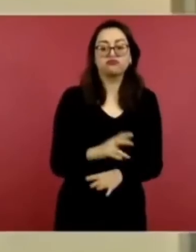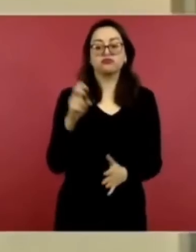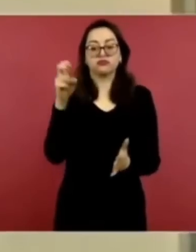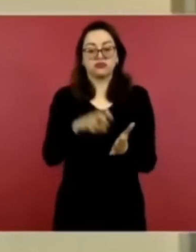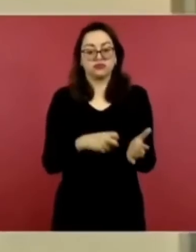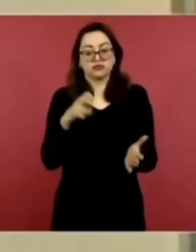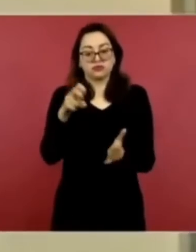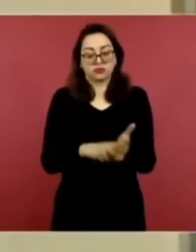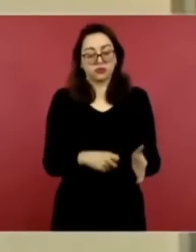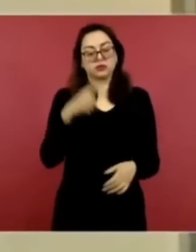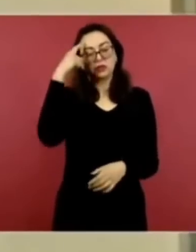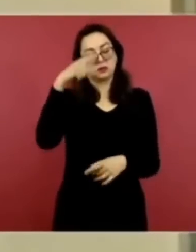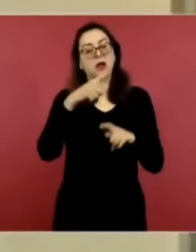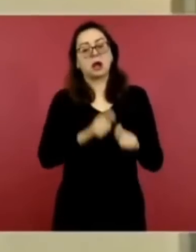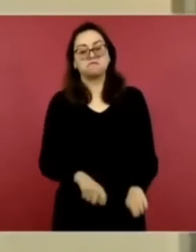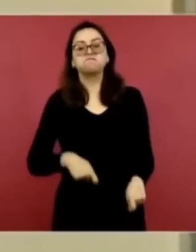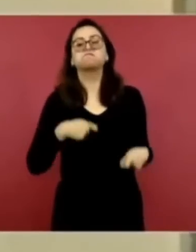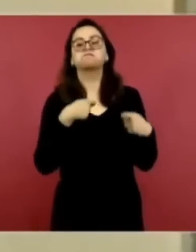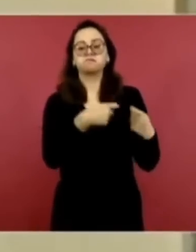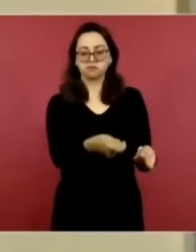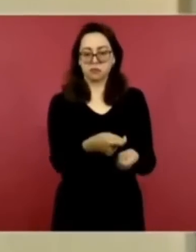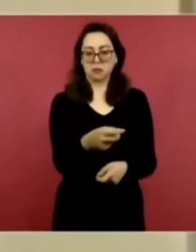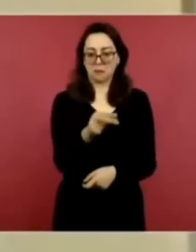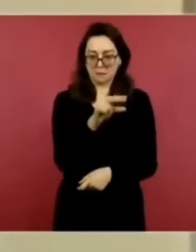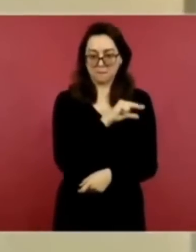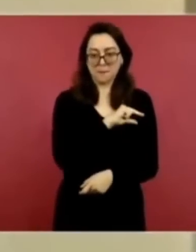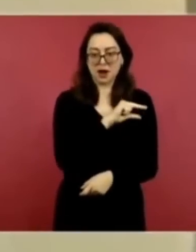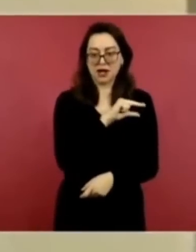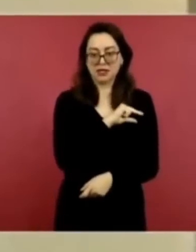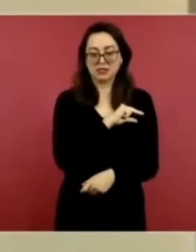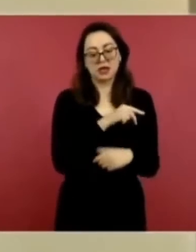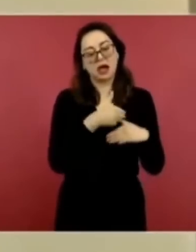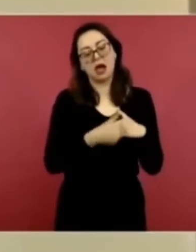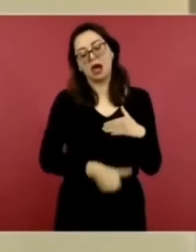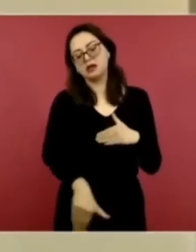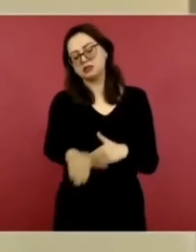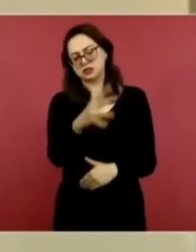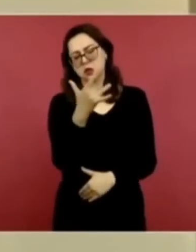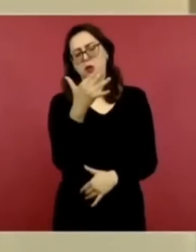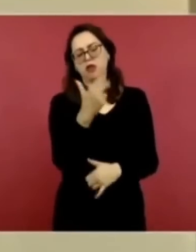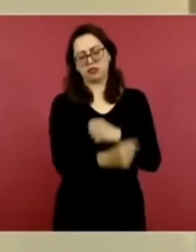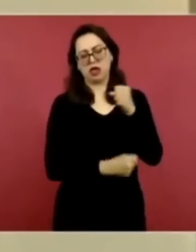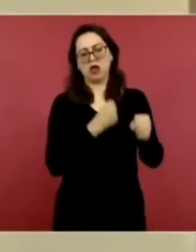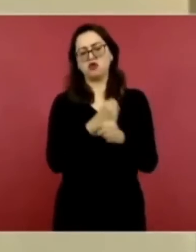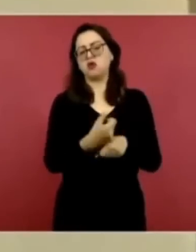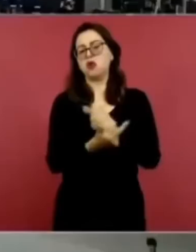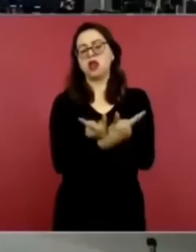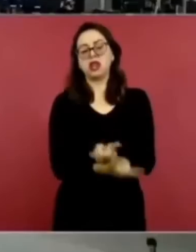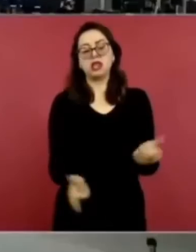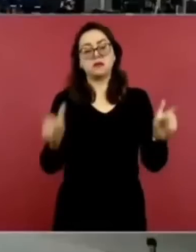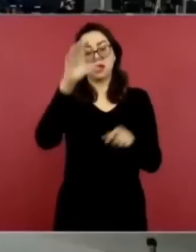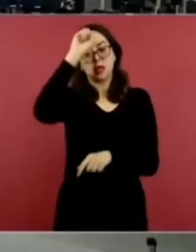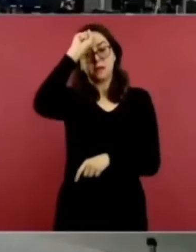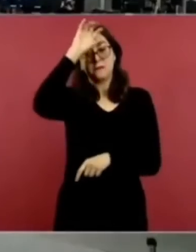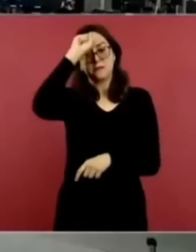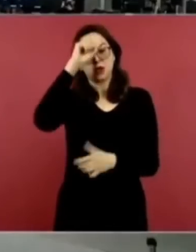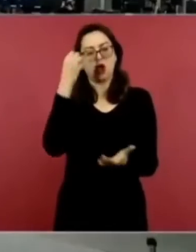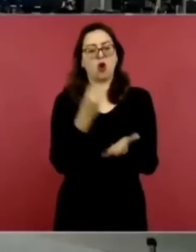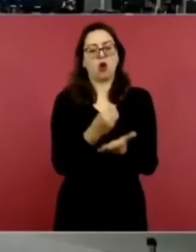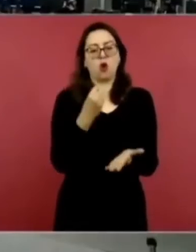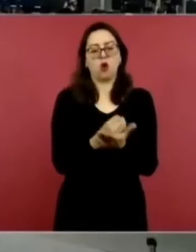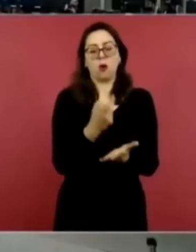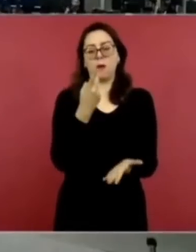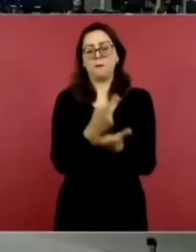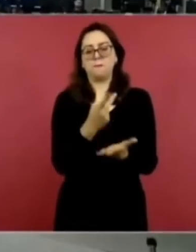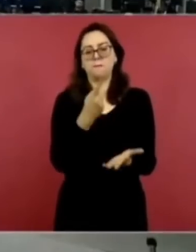para entregar concesiones a particulares hasta por 50 años para la explotación de oro, plata y cobre.